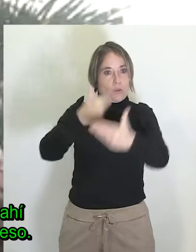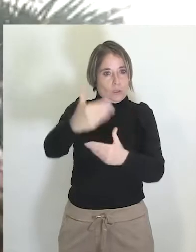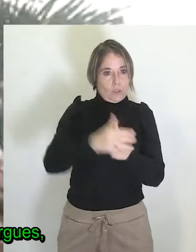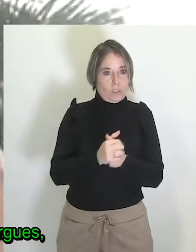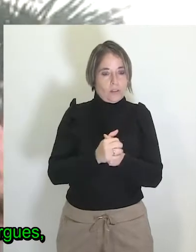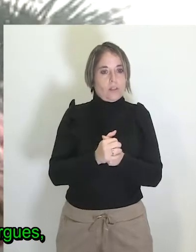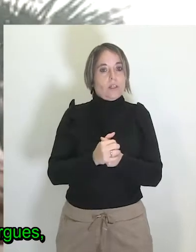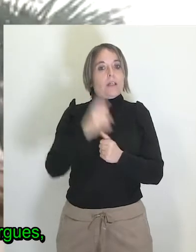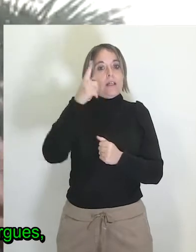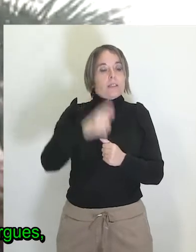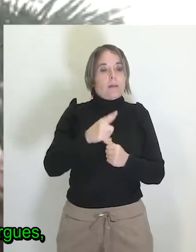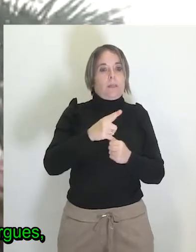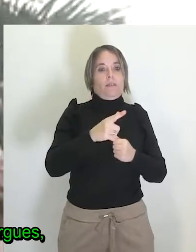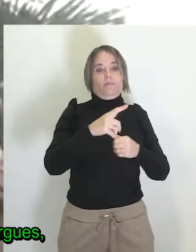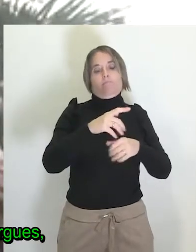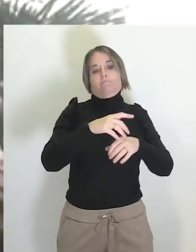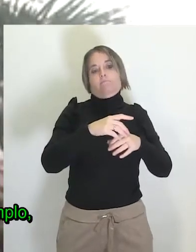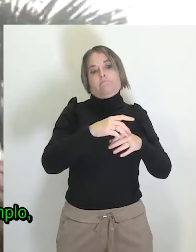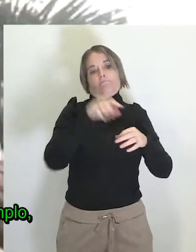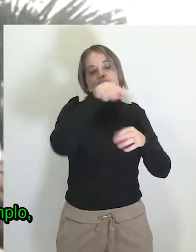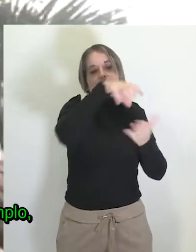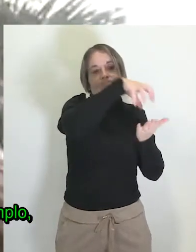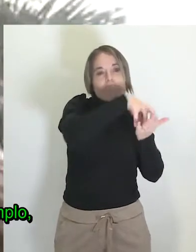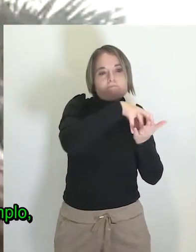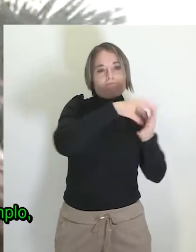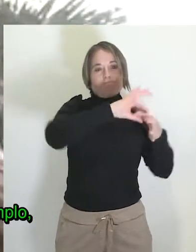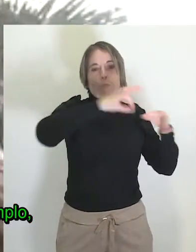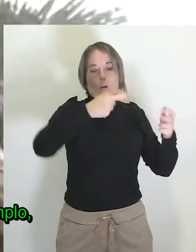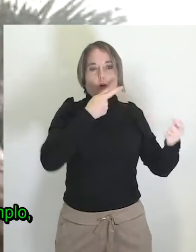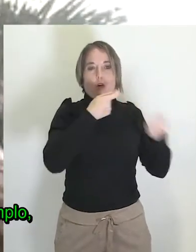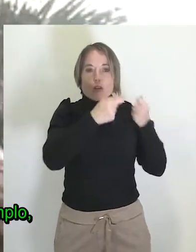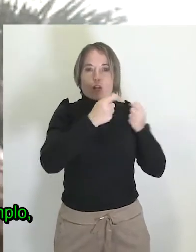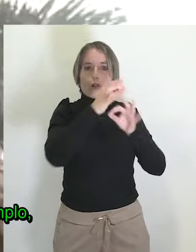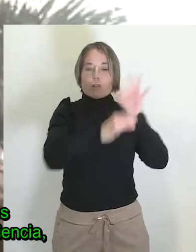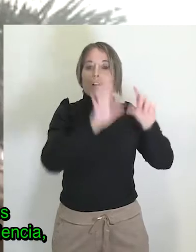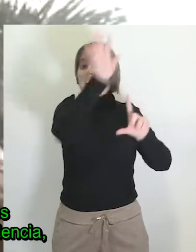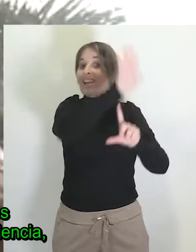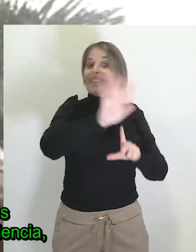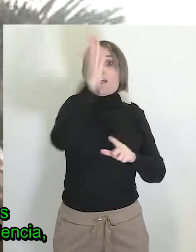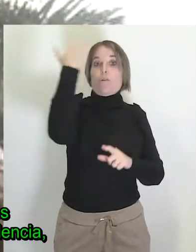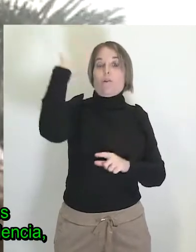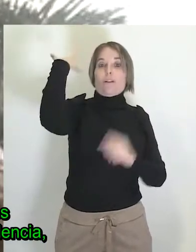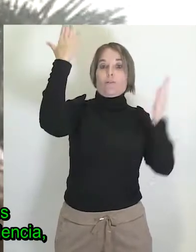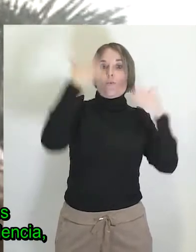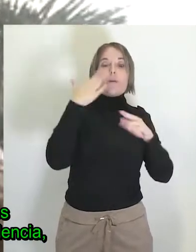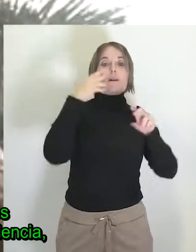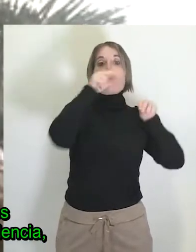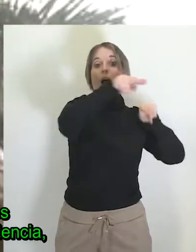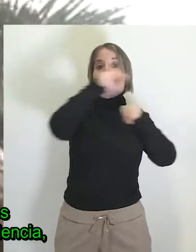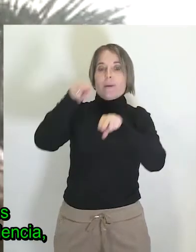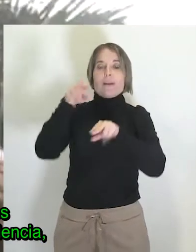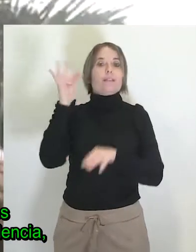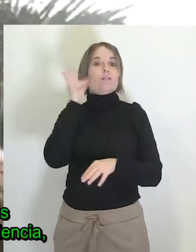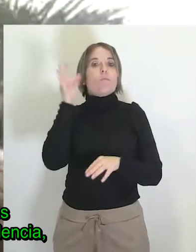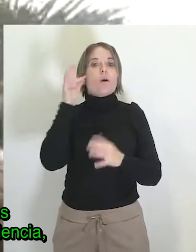proceso y unas coordinaciones con albergues, que albergues tenían, por ejemplo, las organizaciones. El Estado no tenía albergues